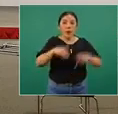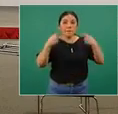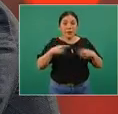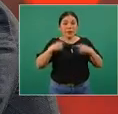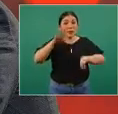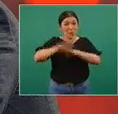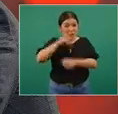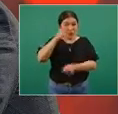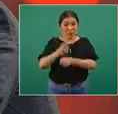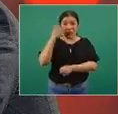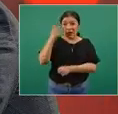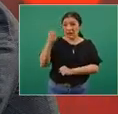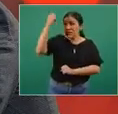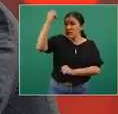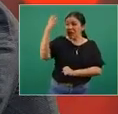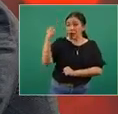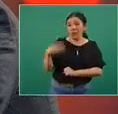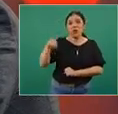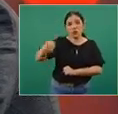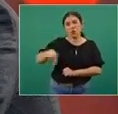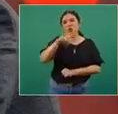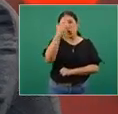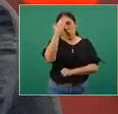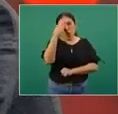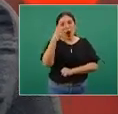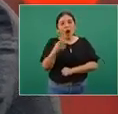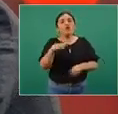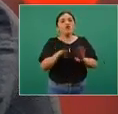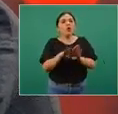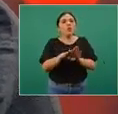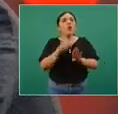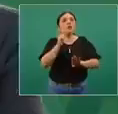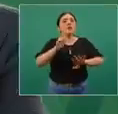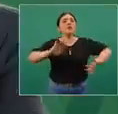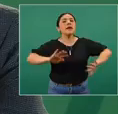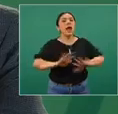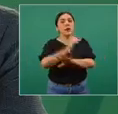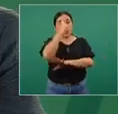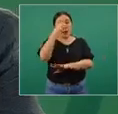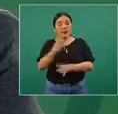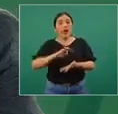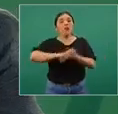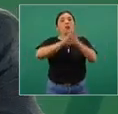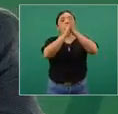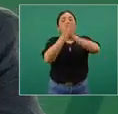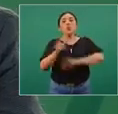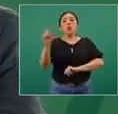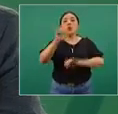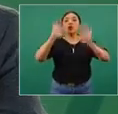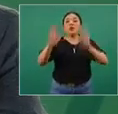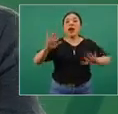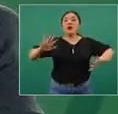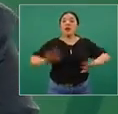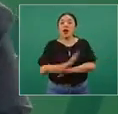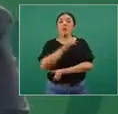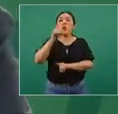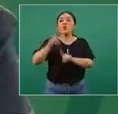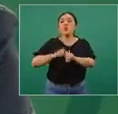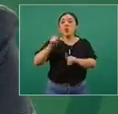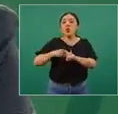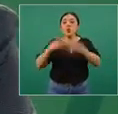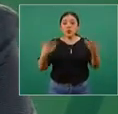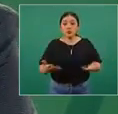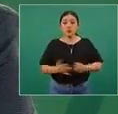este semáforo de riesgo que identificamos, cómo vamos a migrar hacia esta transición cuando cambiamos de los